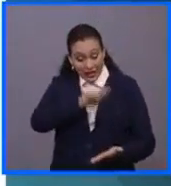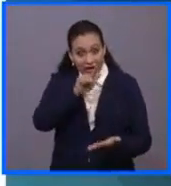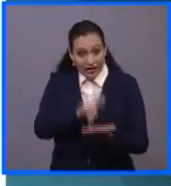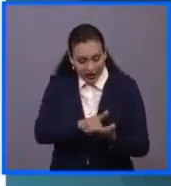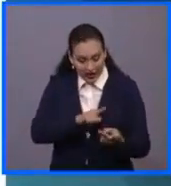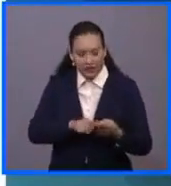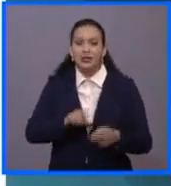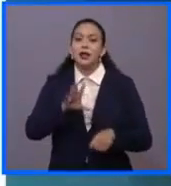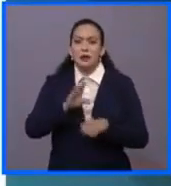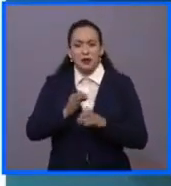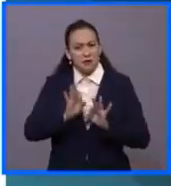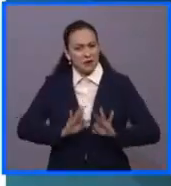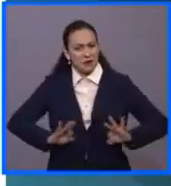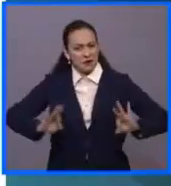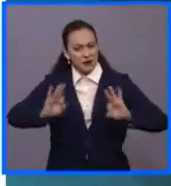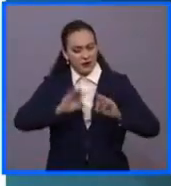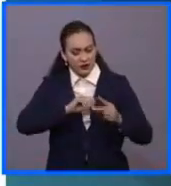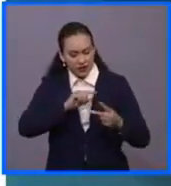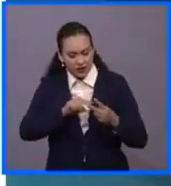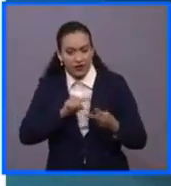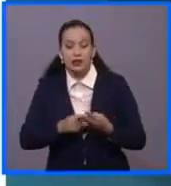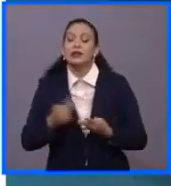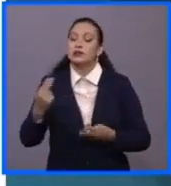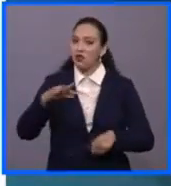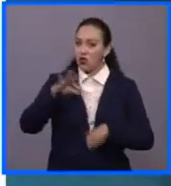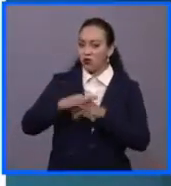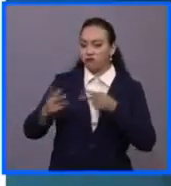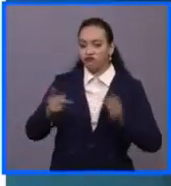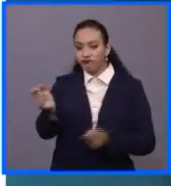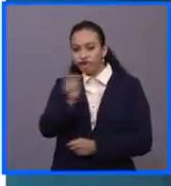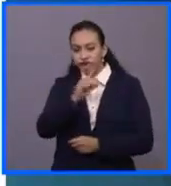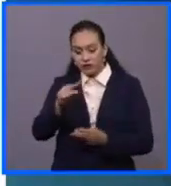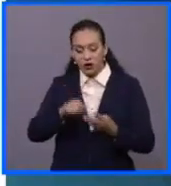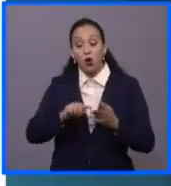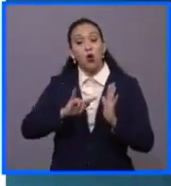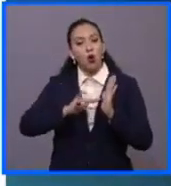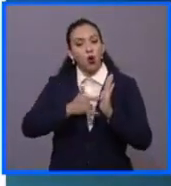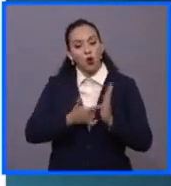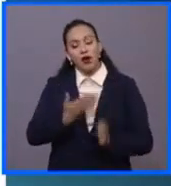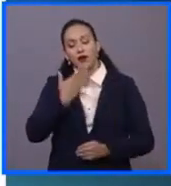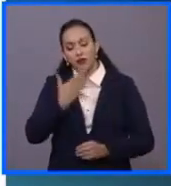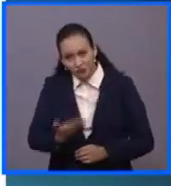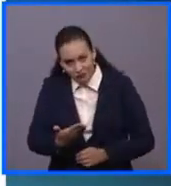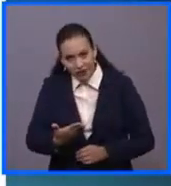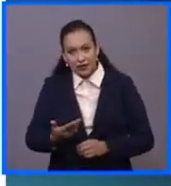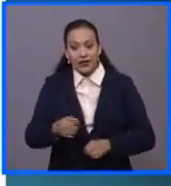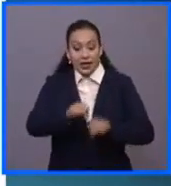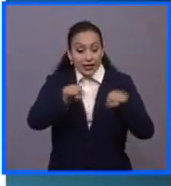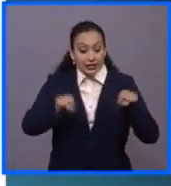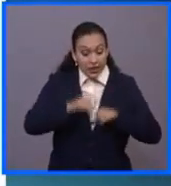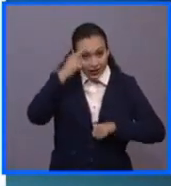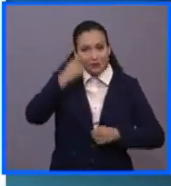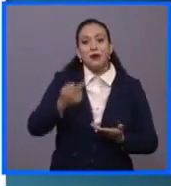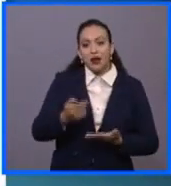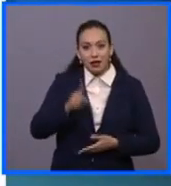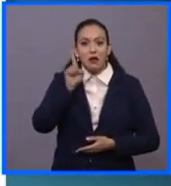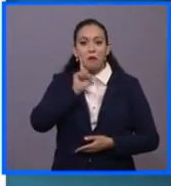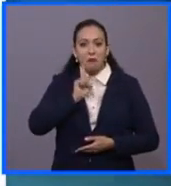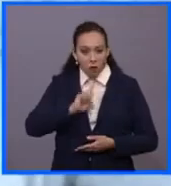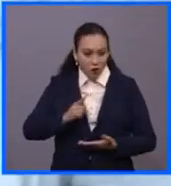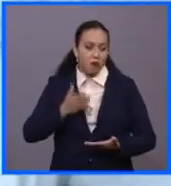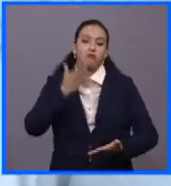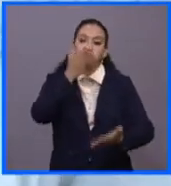licencias, políticas públicas, personal médico capacitado, horarios flexibles, salas, redes de apoyo,